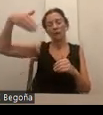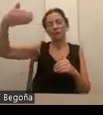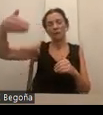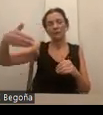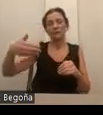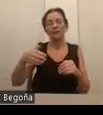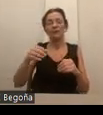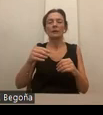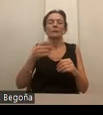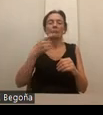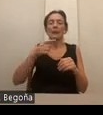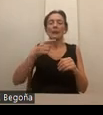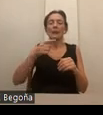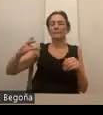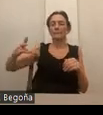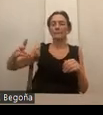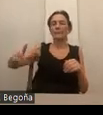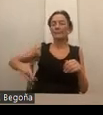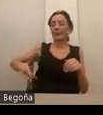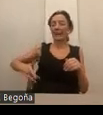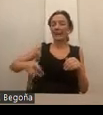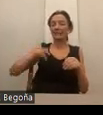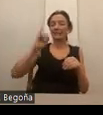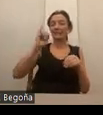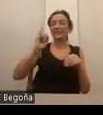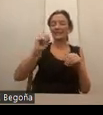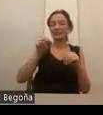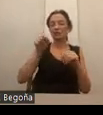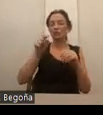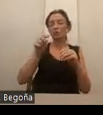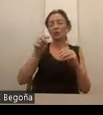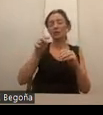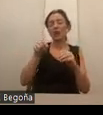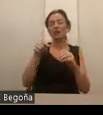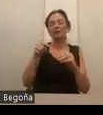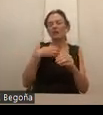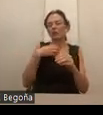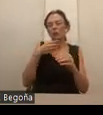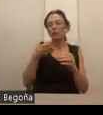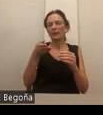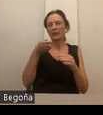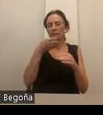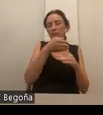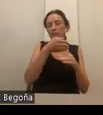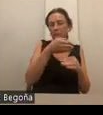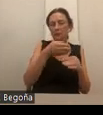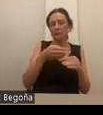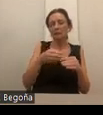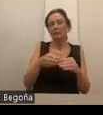el páncreas se va produciendo insulina que no es capaz de hacer su efecto, entonces el cuerpo recibe un cierto feedback, un cierto